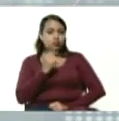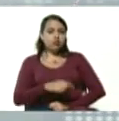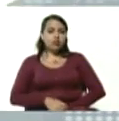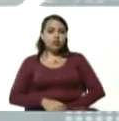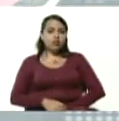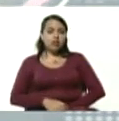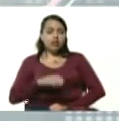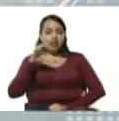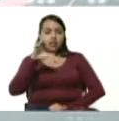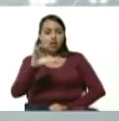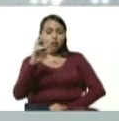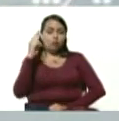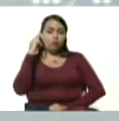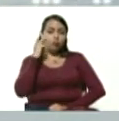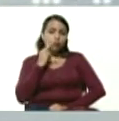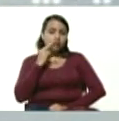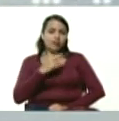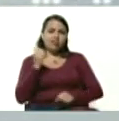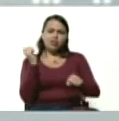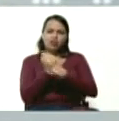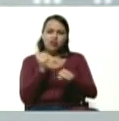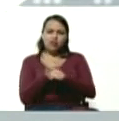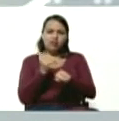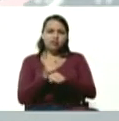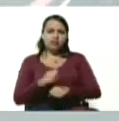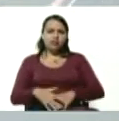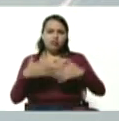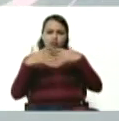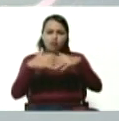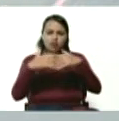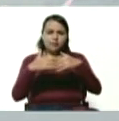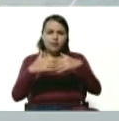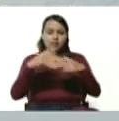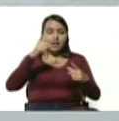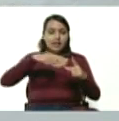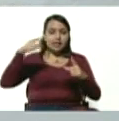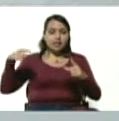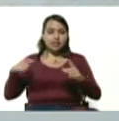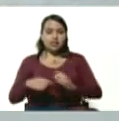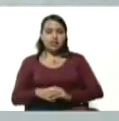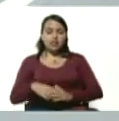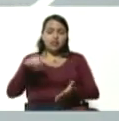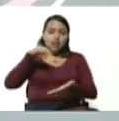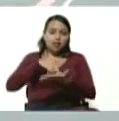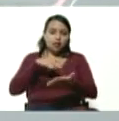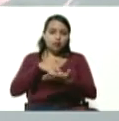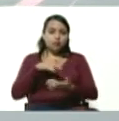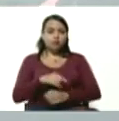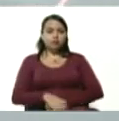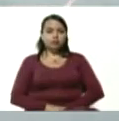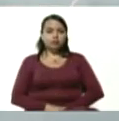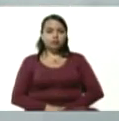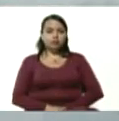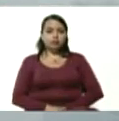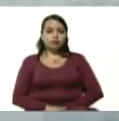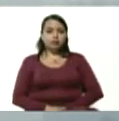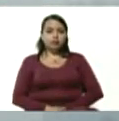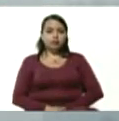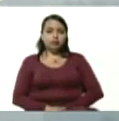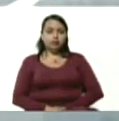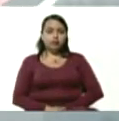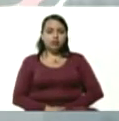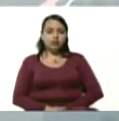Bolívar en el caso de los trabajadores de una empresa eléctrica en el estado Carabobo es un momento para estar